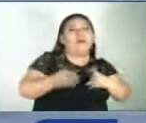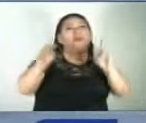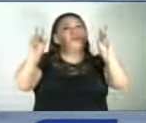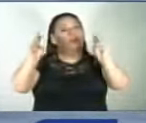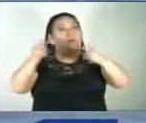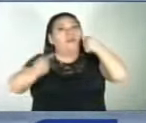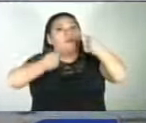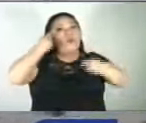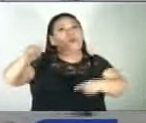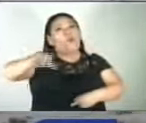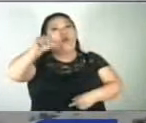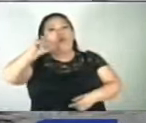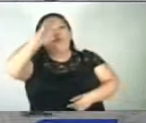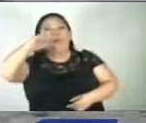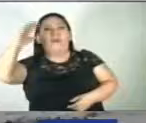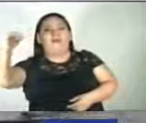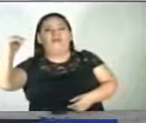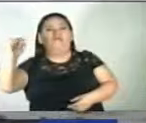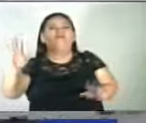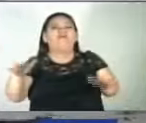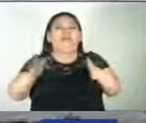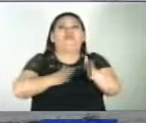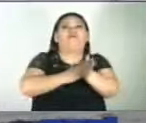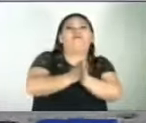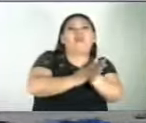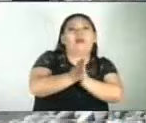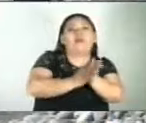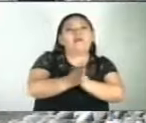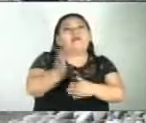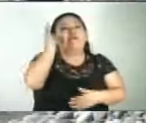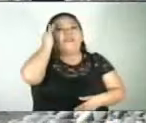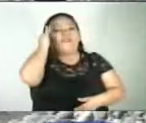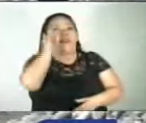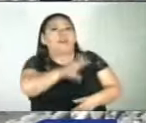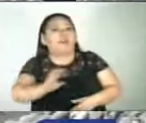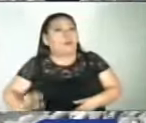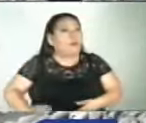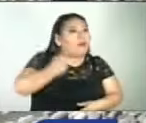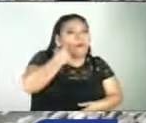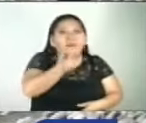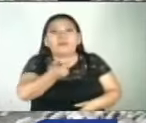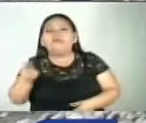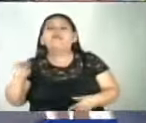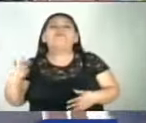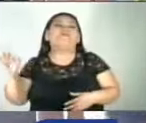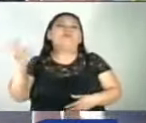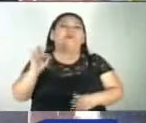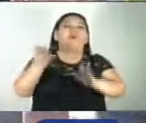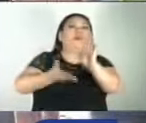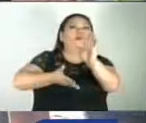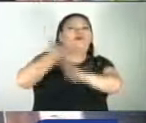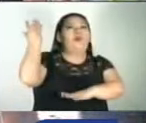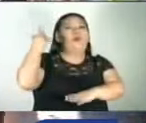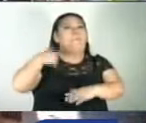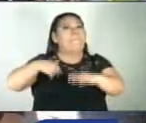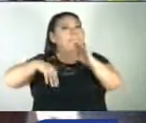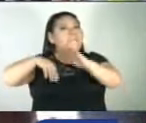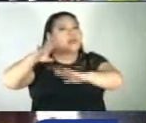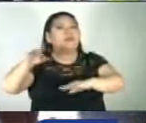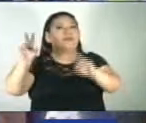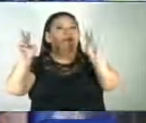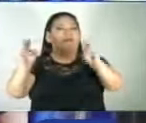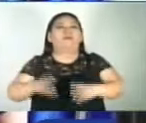turistas extranjeros. El interés de quienes desean conocer El Salvador ha generado una mayor demanda y retos para